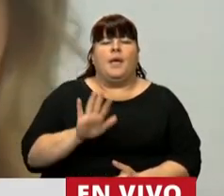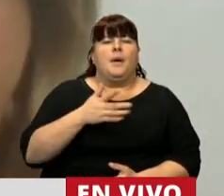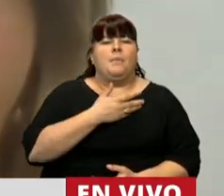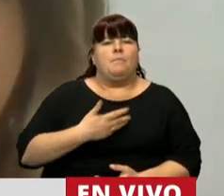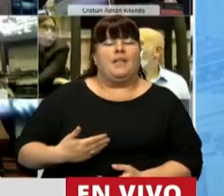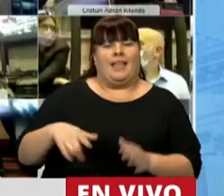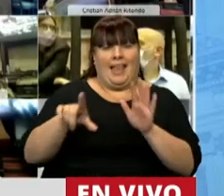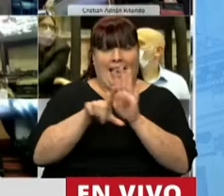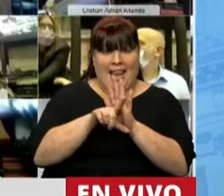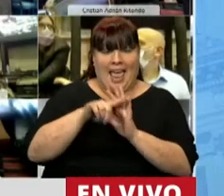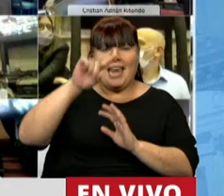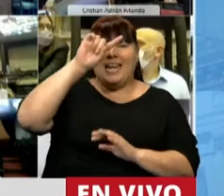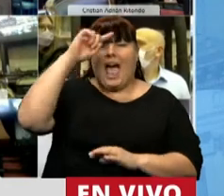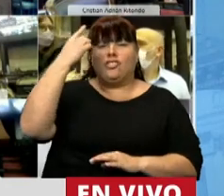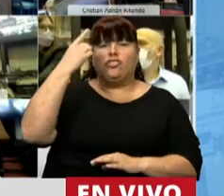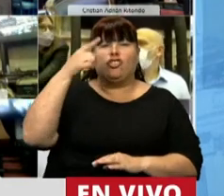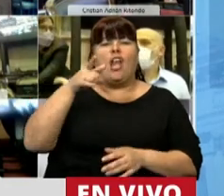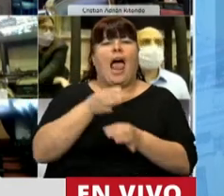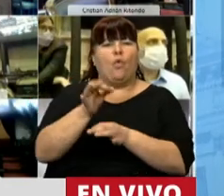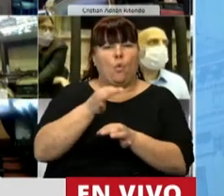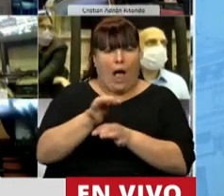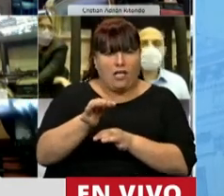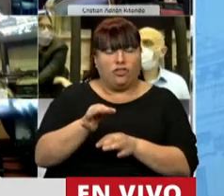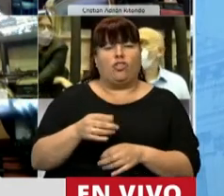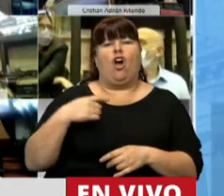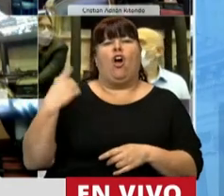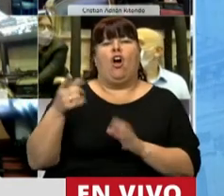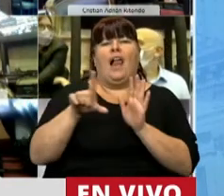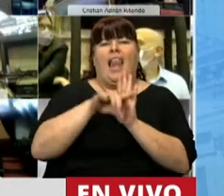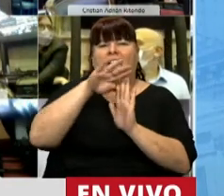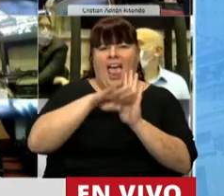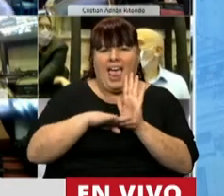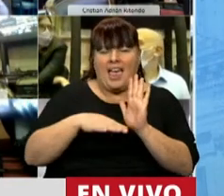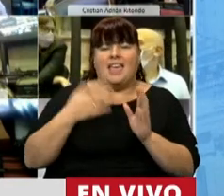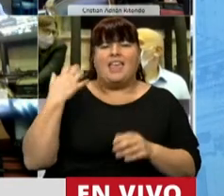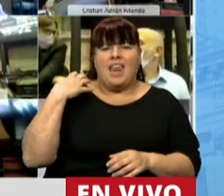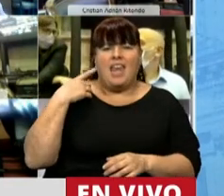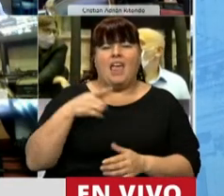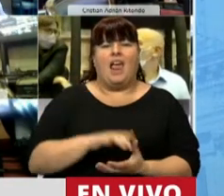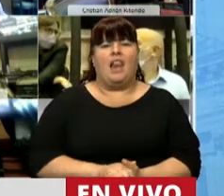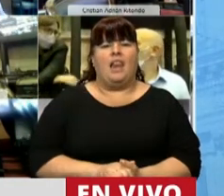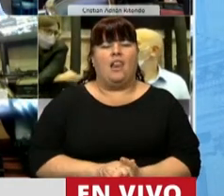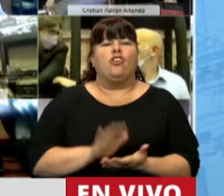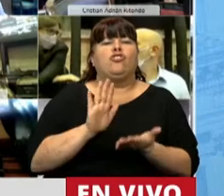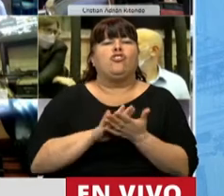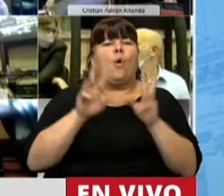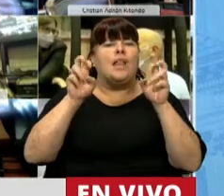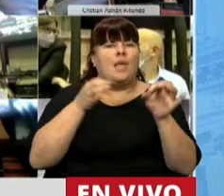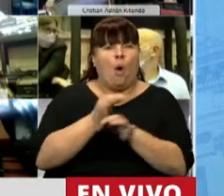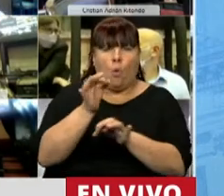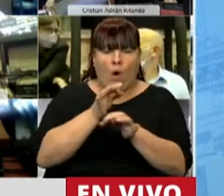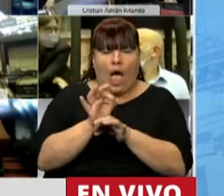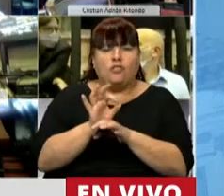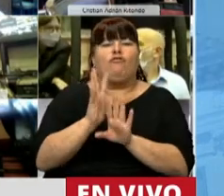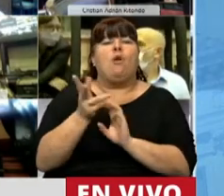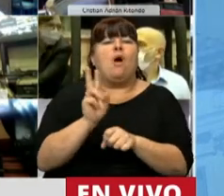Presidente, la Ley Nacional de Educación y todo nuestro marco normativo en el sistema educativo